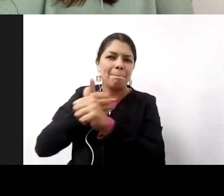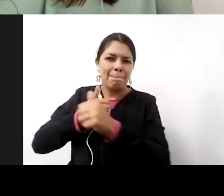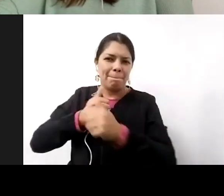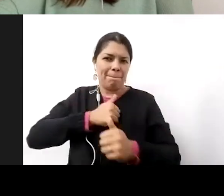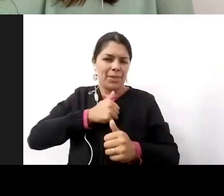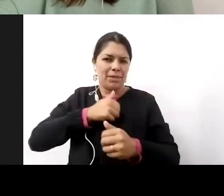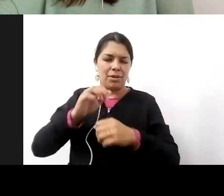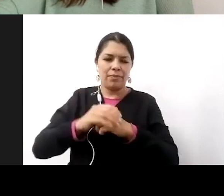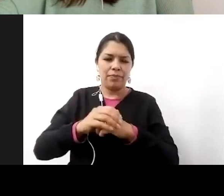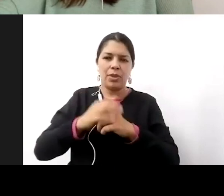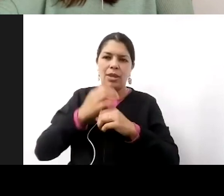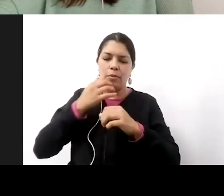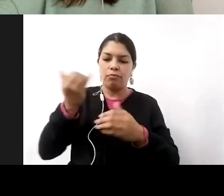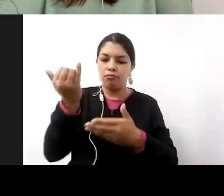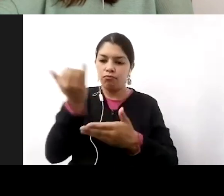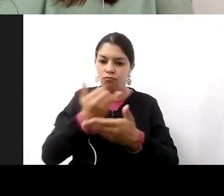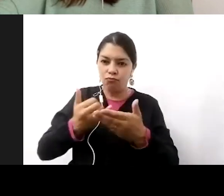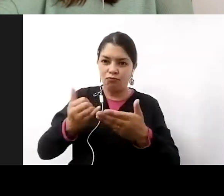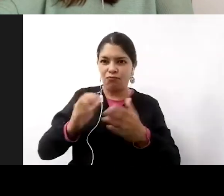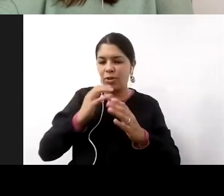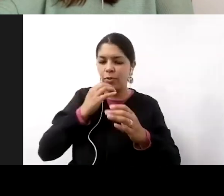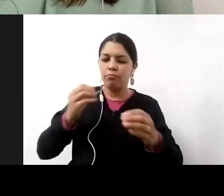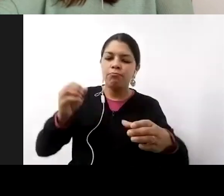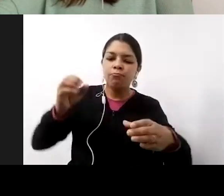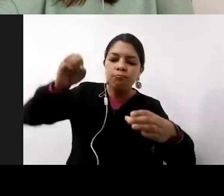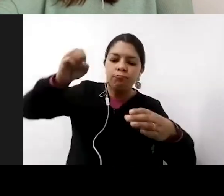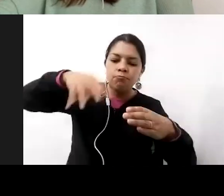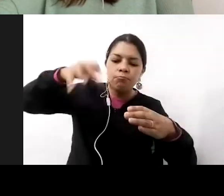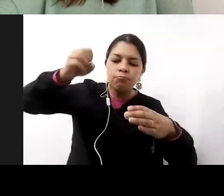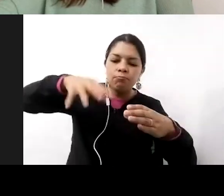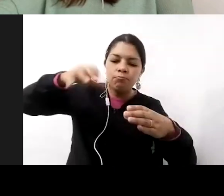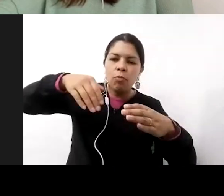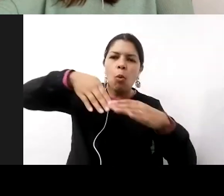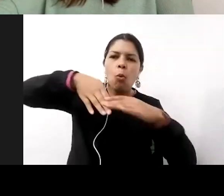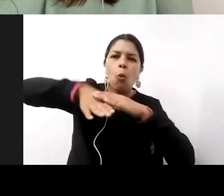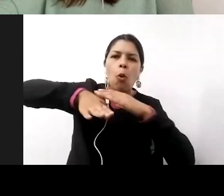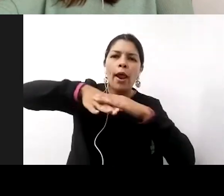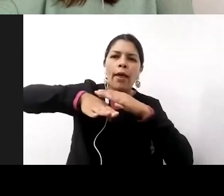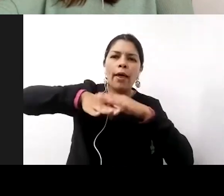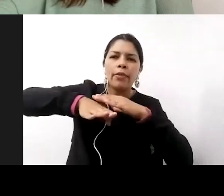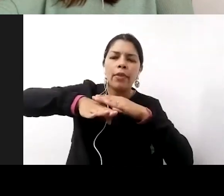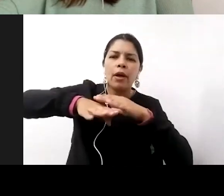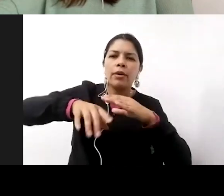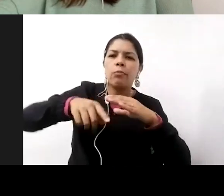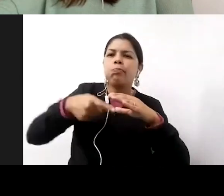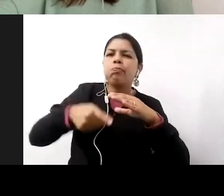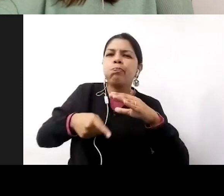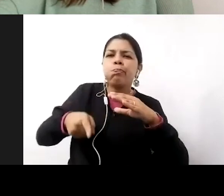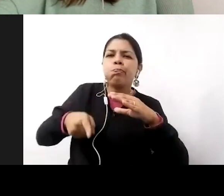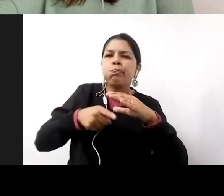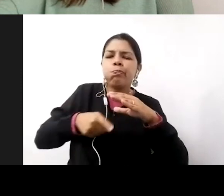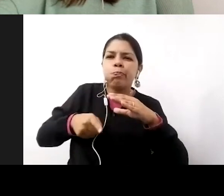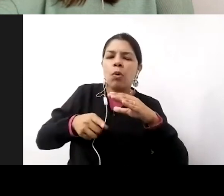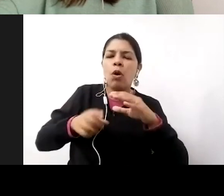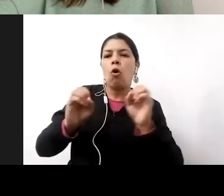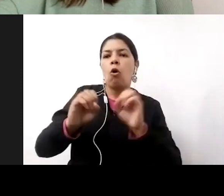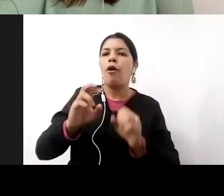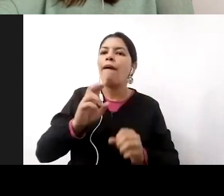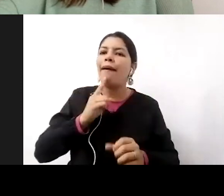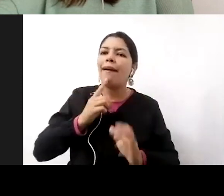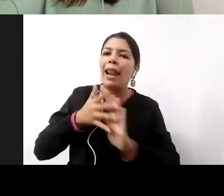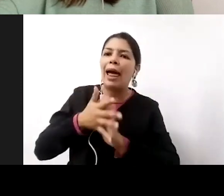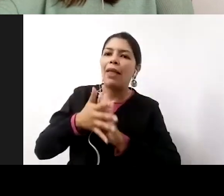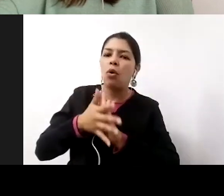escribir todo lo que tienen guardado en ella. Si lo hacen a manera de relato, es que puedan ir mencionando qué cositas tienen guardadas en